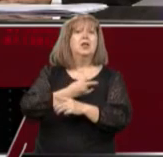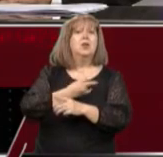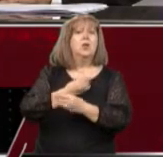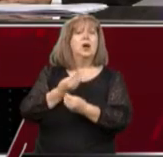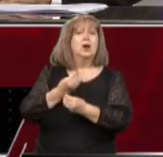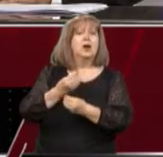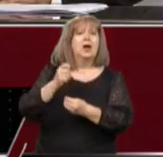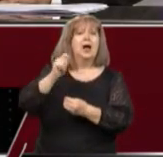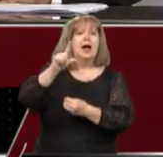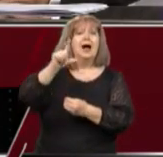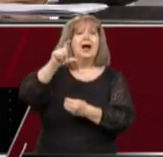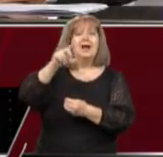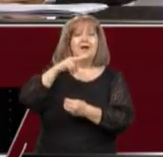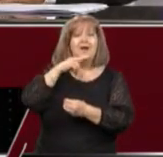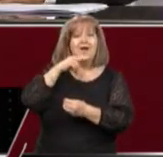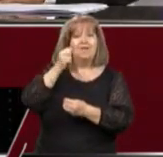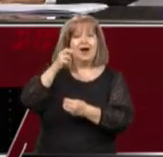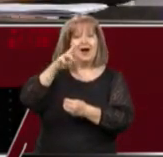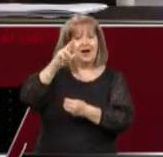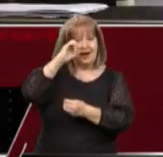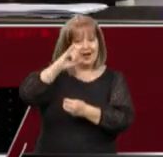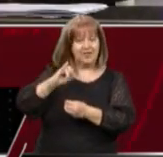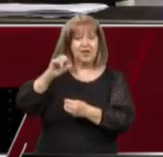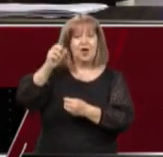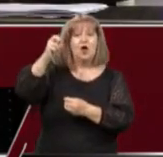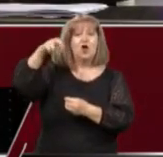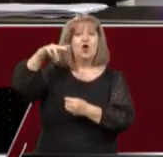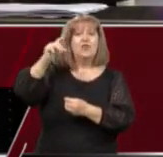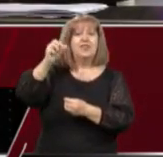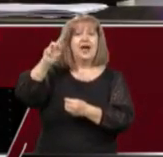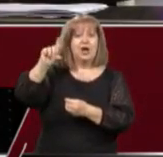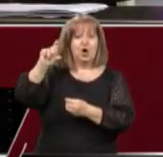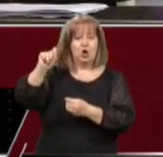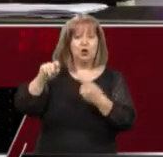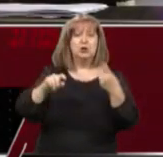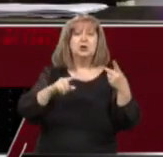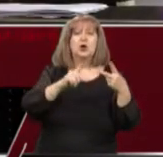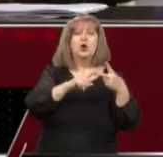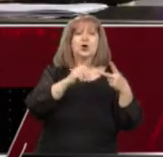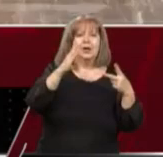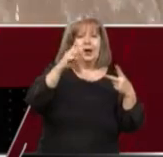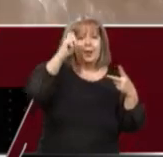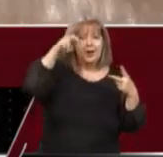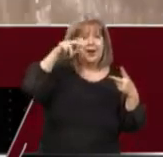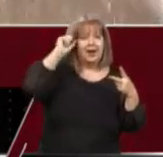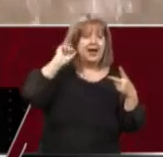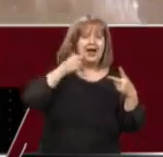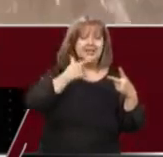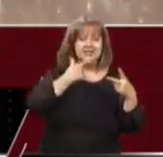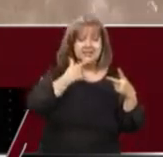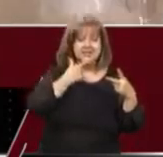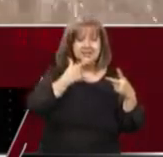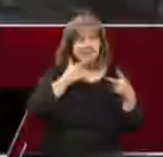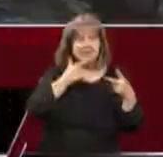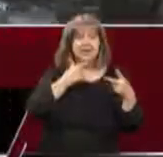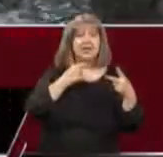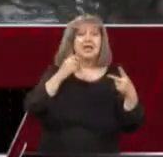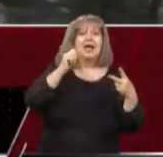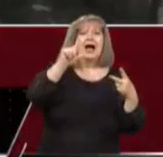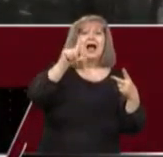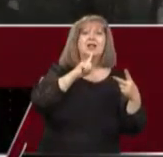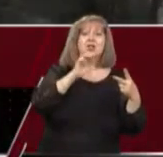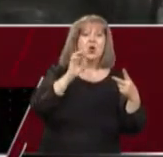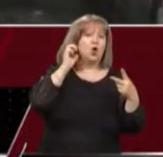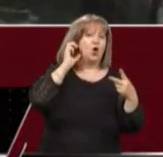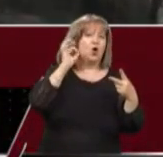está por Álvarez con narco exactamente y las otras Cuáles son Perdón la ignorancia Venegas que tengo de Cruz al lado del club y al todo hoy